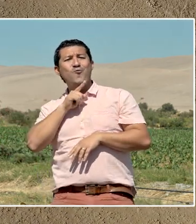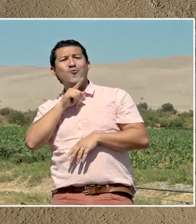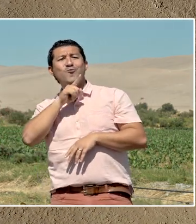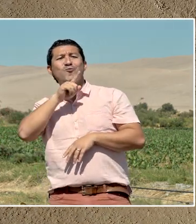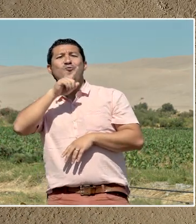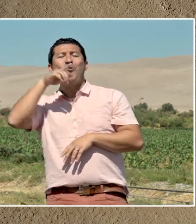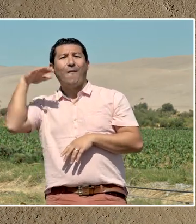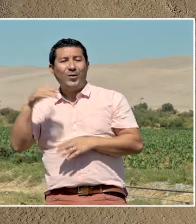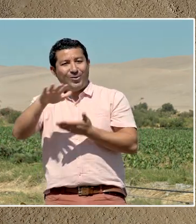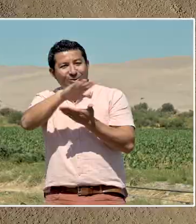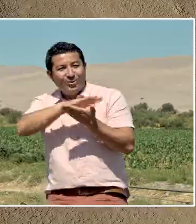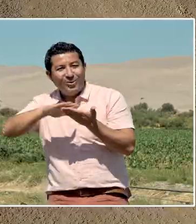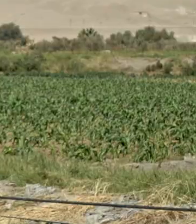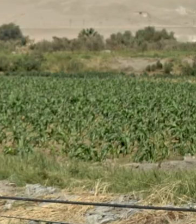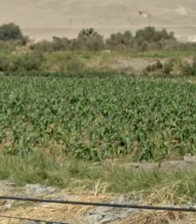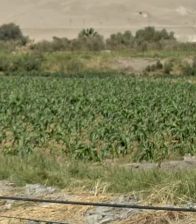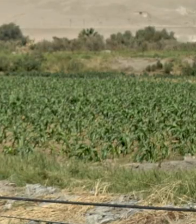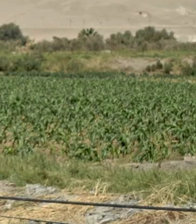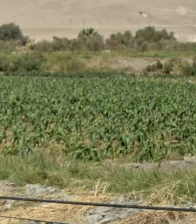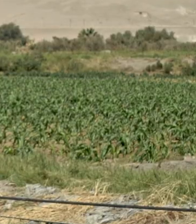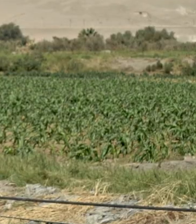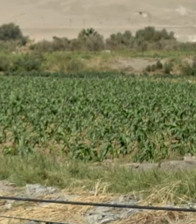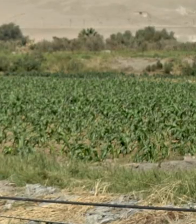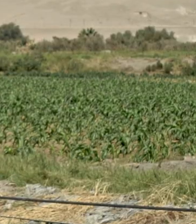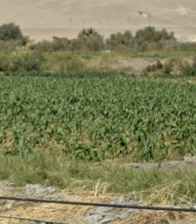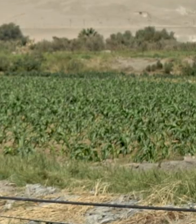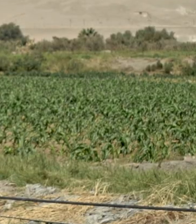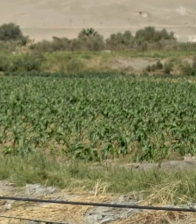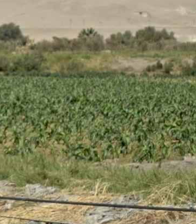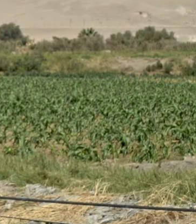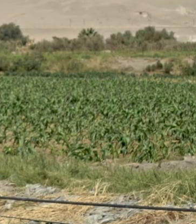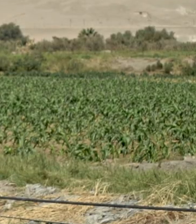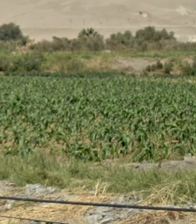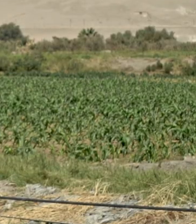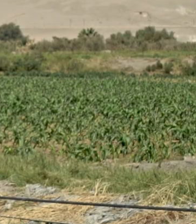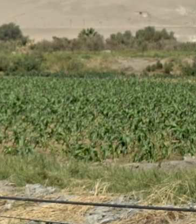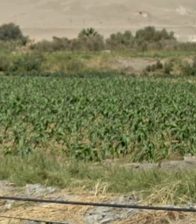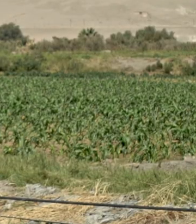mayores riquezas arqueológicas de nuestra región